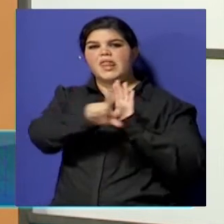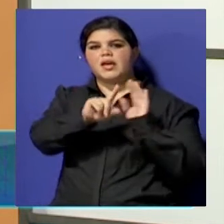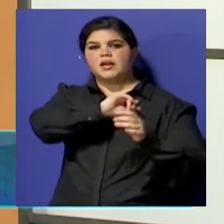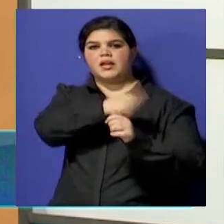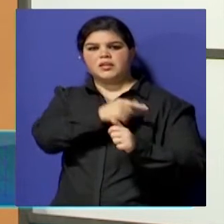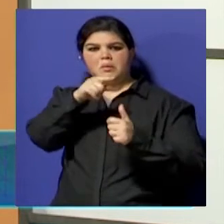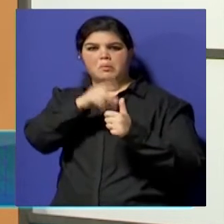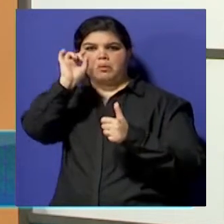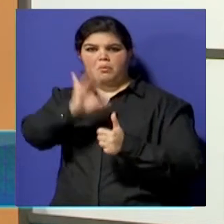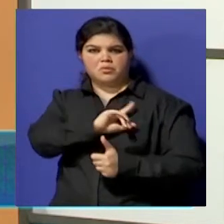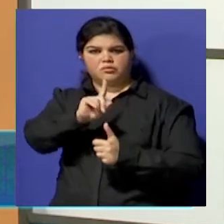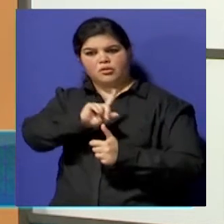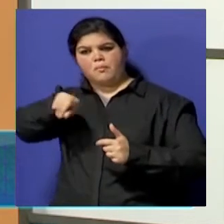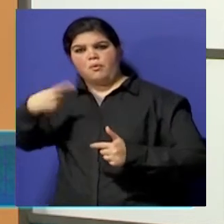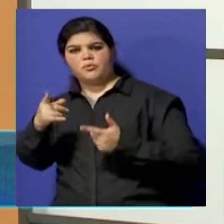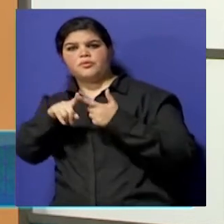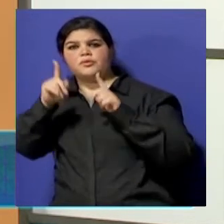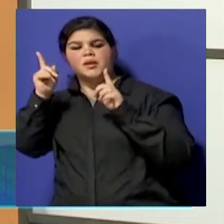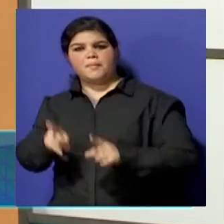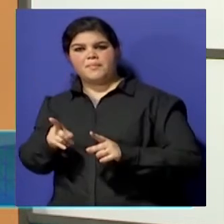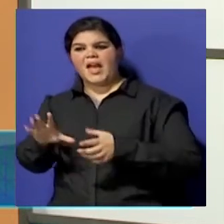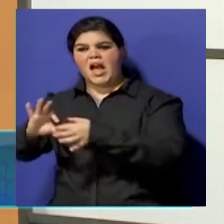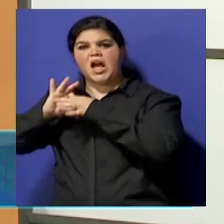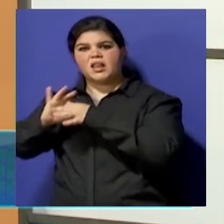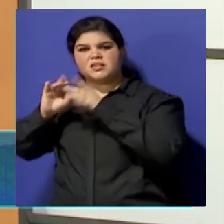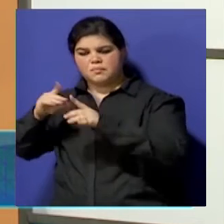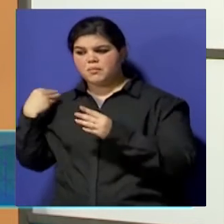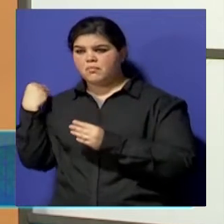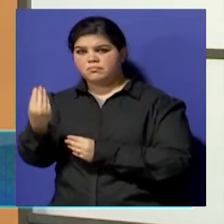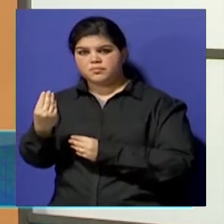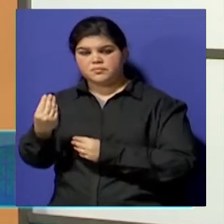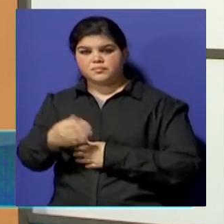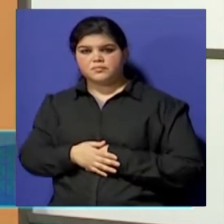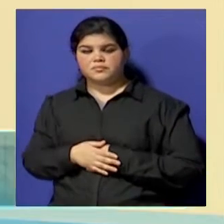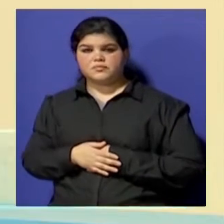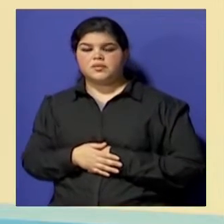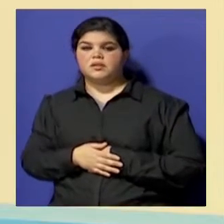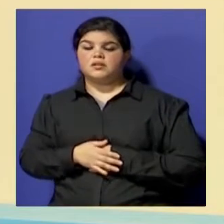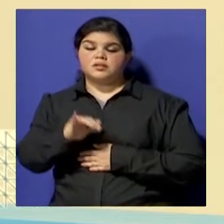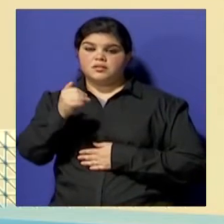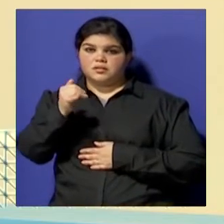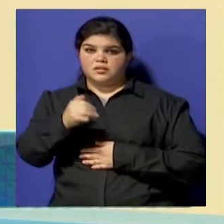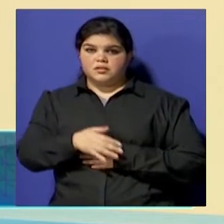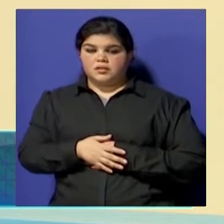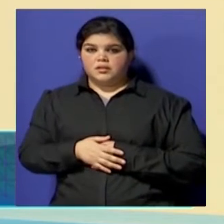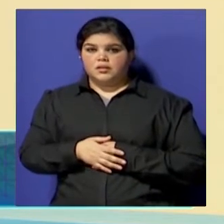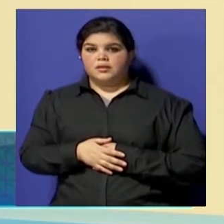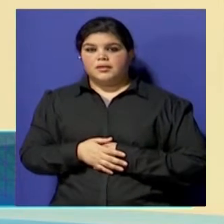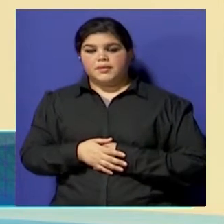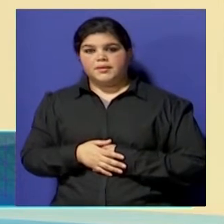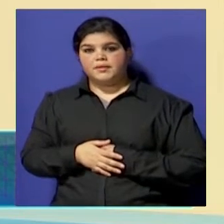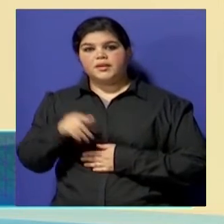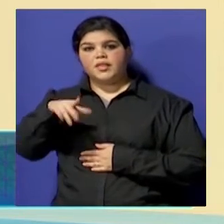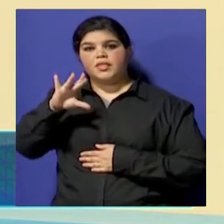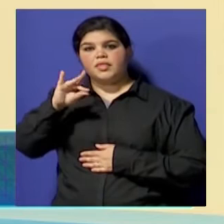sociedad, sino que también tuvo que ver en algún punto la misma alianza que llegó al poder, ¿o no? Claro, efectivamente, hay que, digamos,